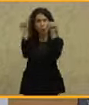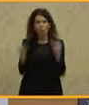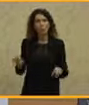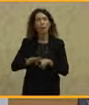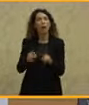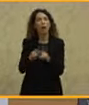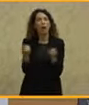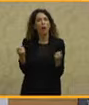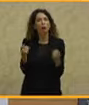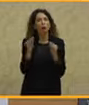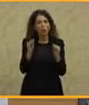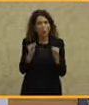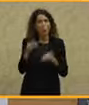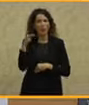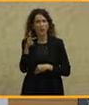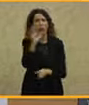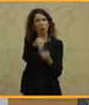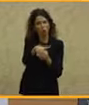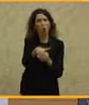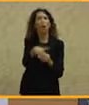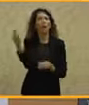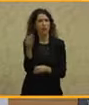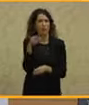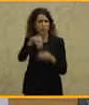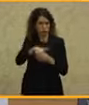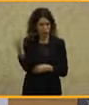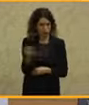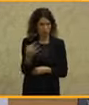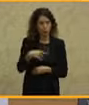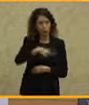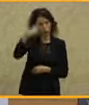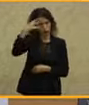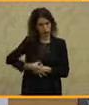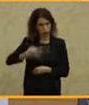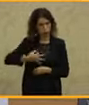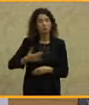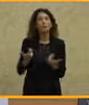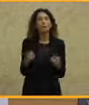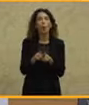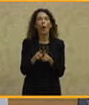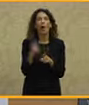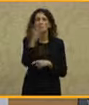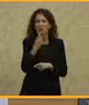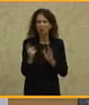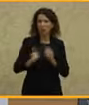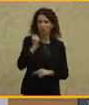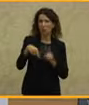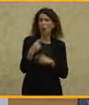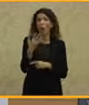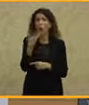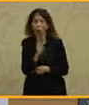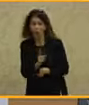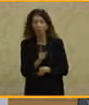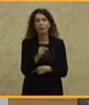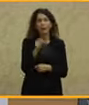para que ejerciten su derecho a votar. Estamos convencidos de que los falsos mitos y el desconocimiento son